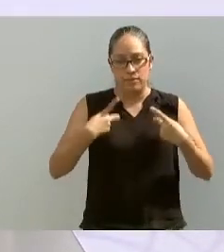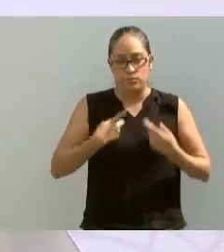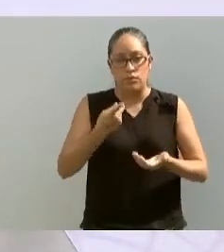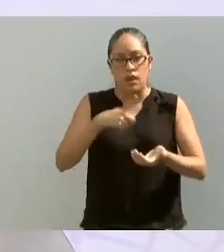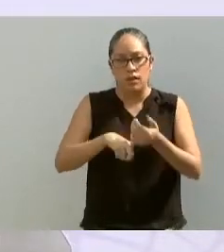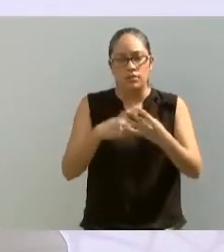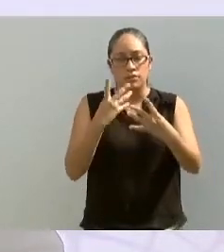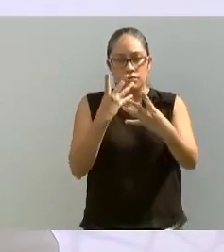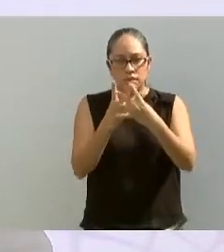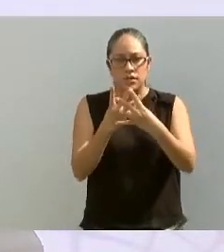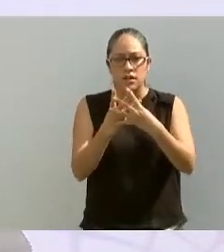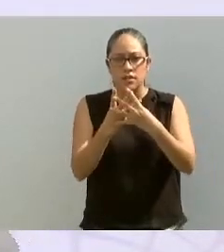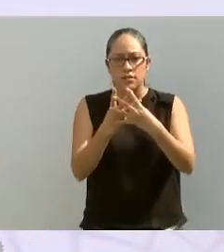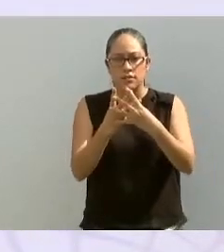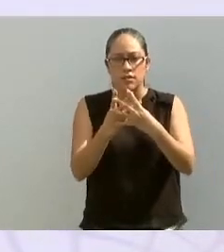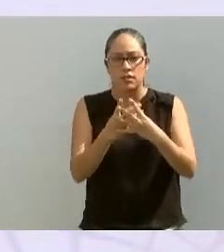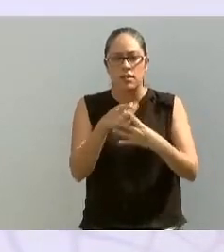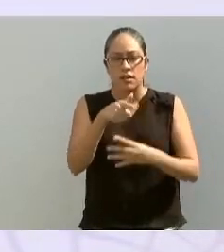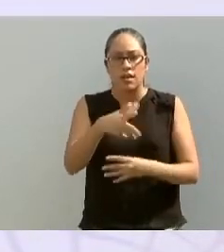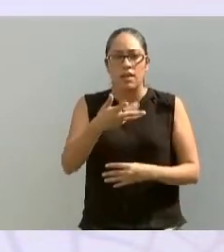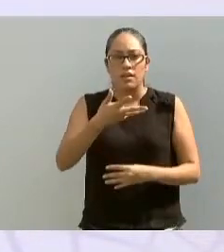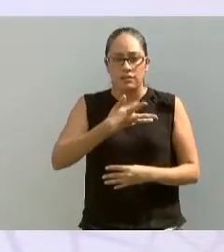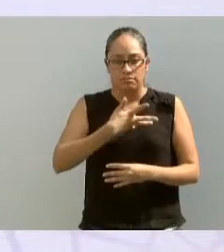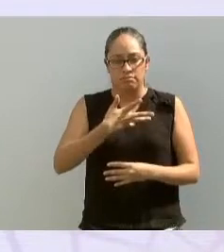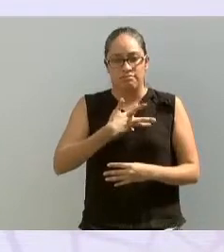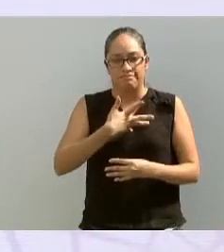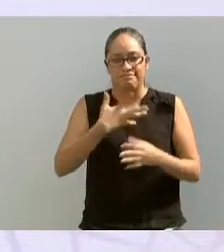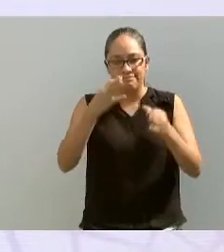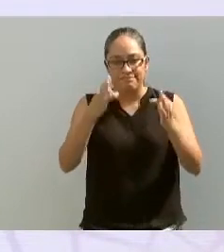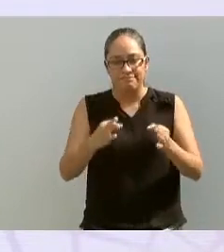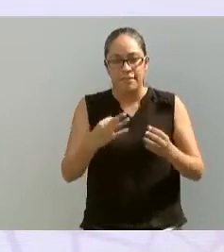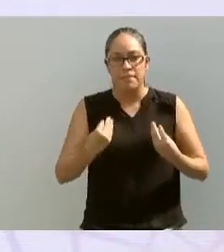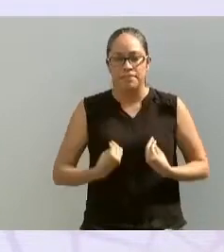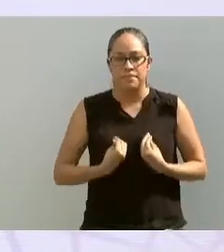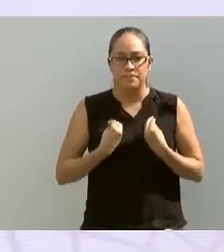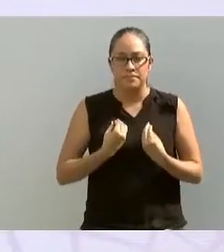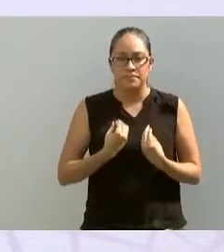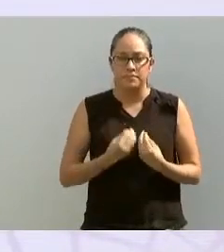presos, tengan condiciones mínimas